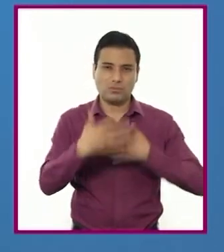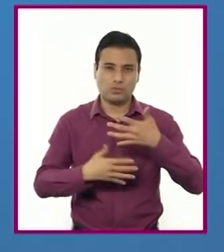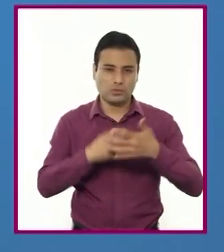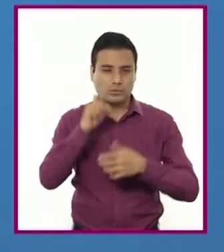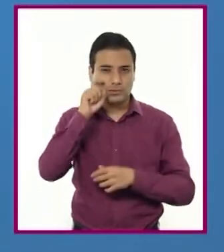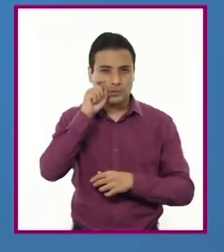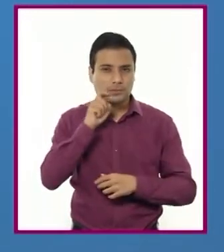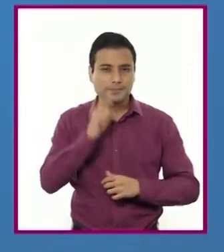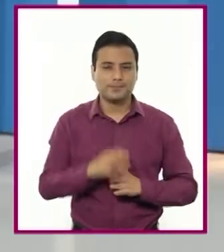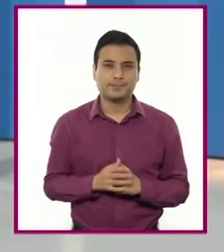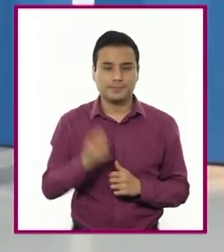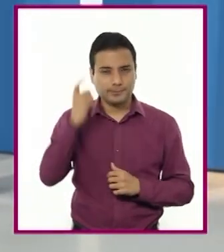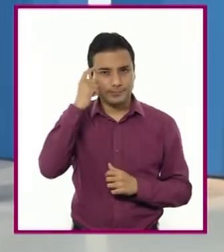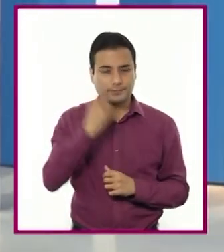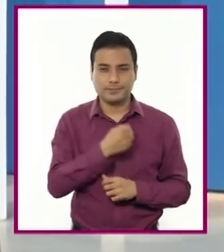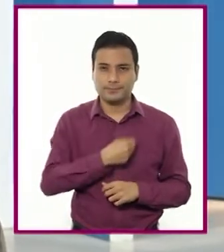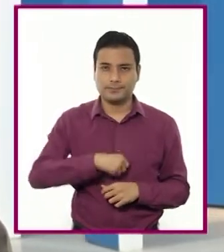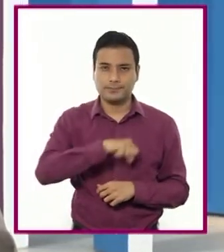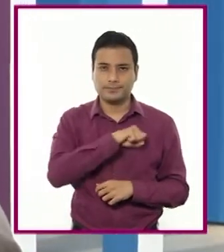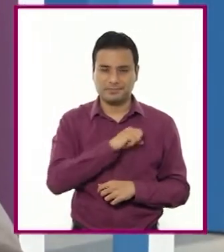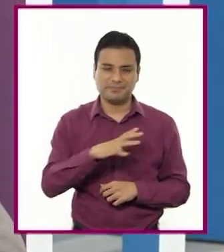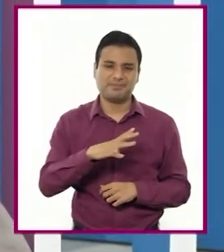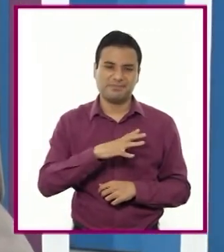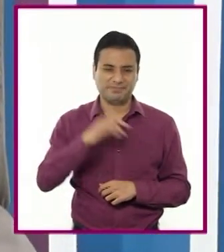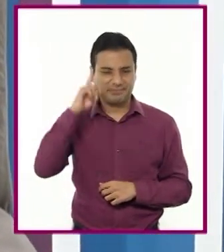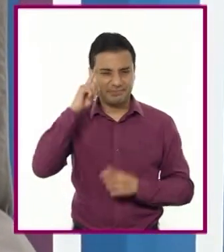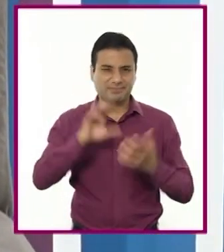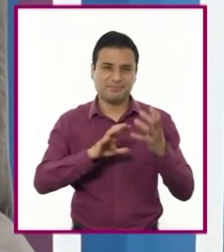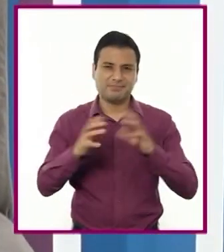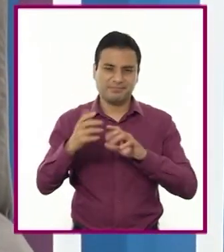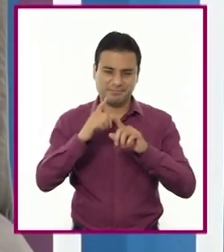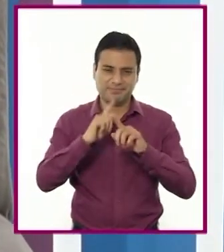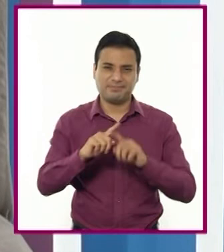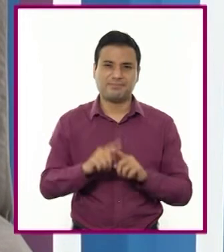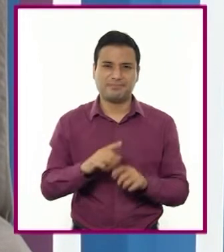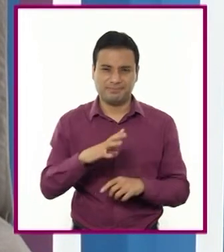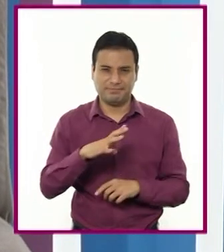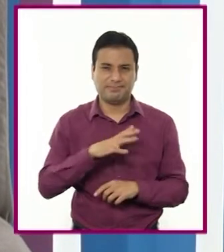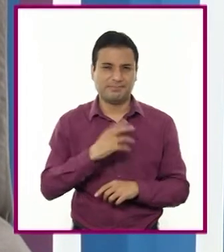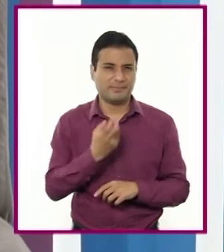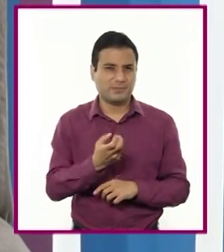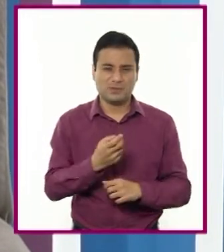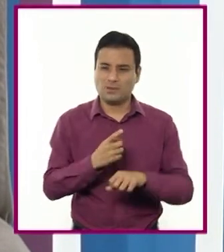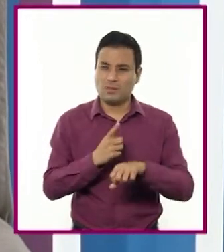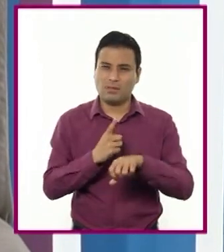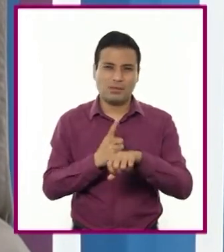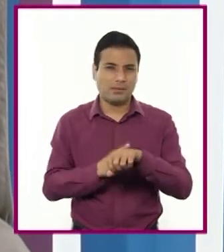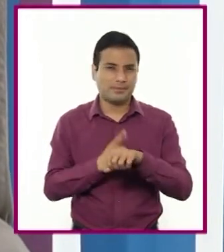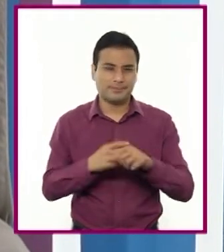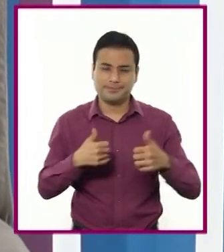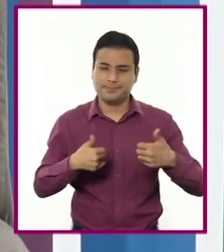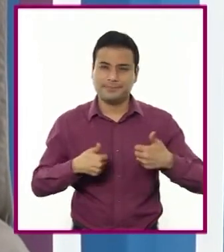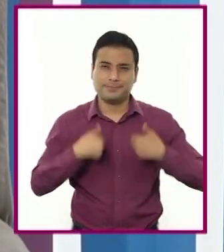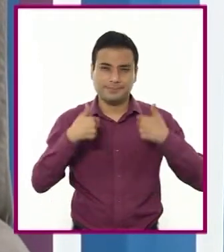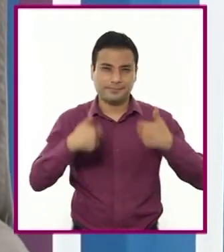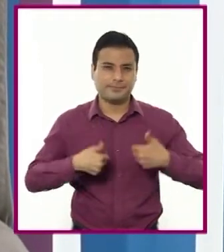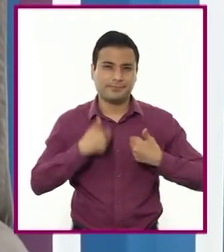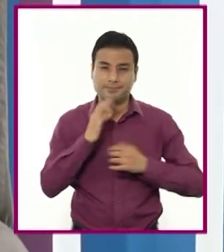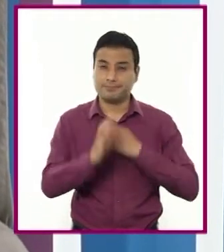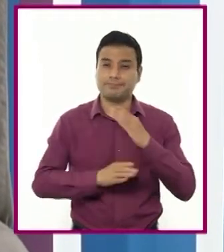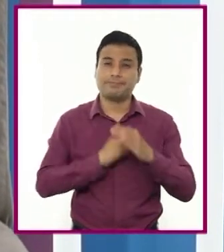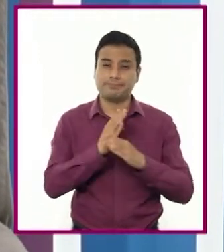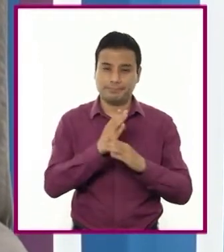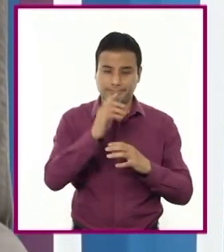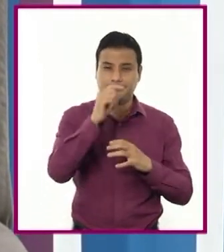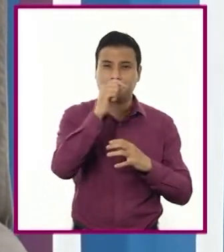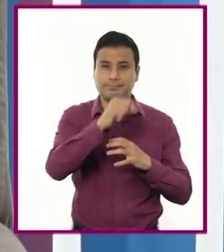mental. Los trastornos mentales representan un número importante de la mala salud de los y las jóvenes en el mundo.